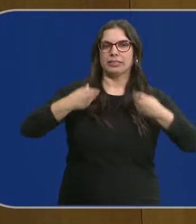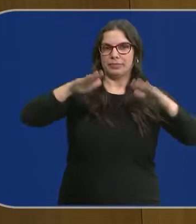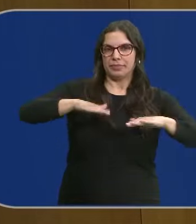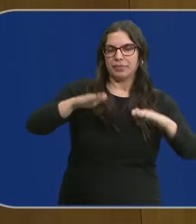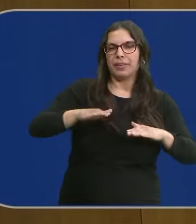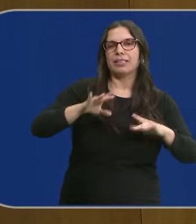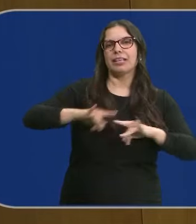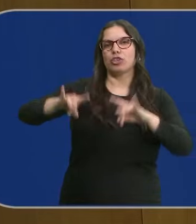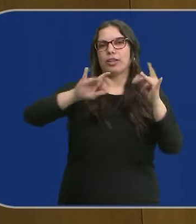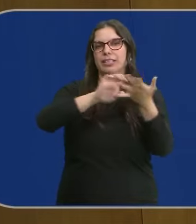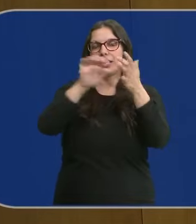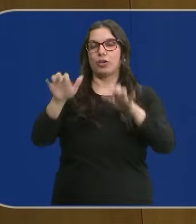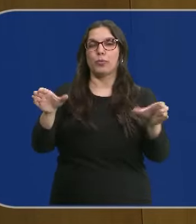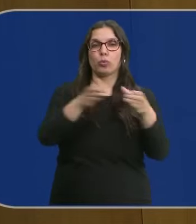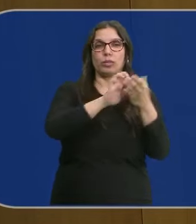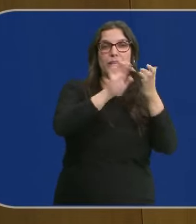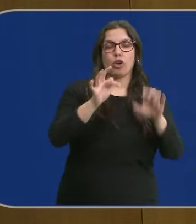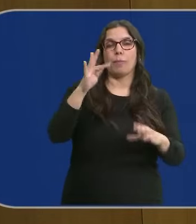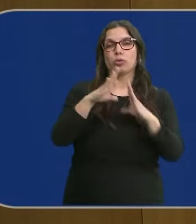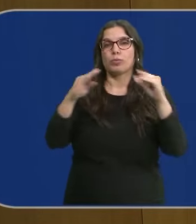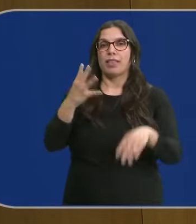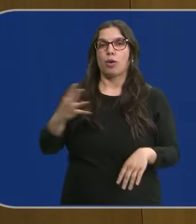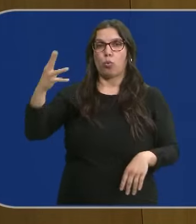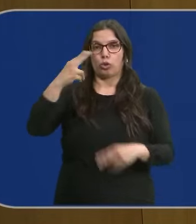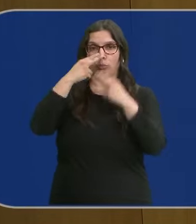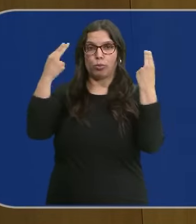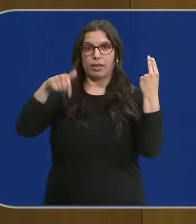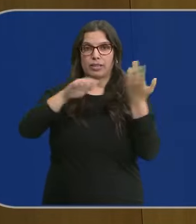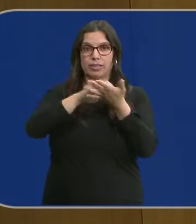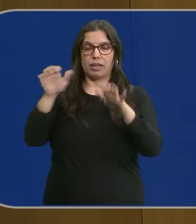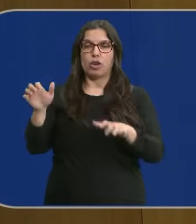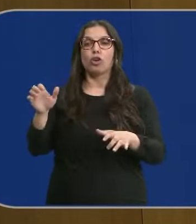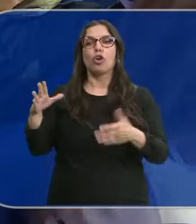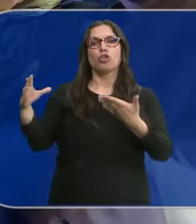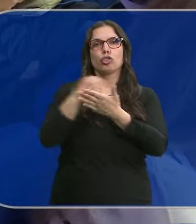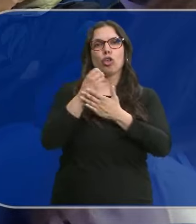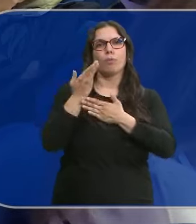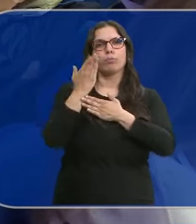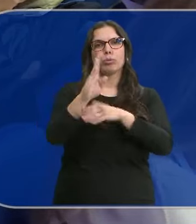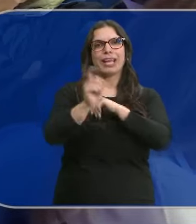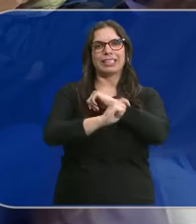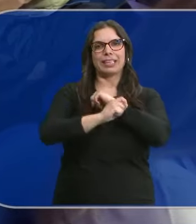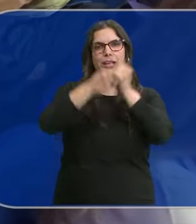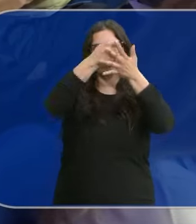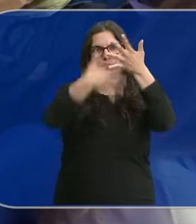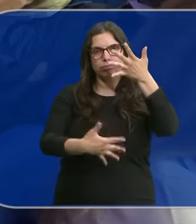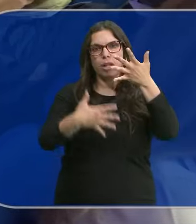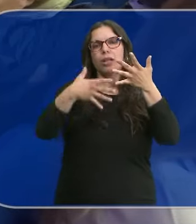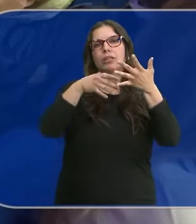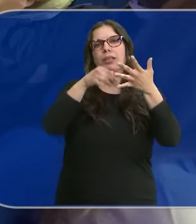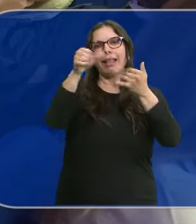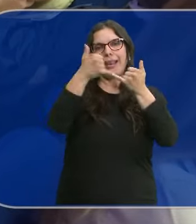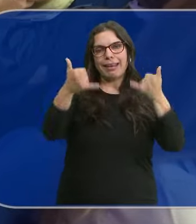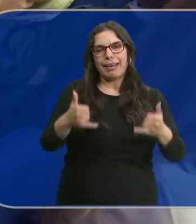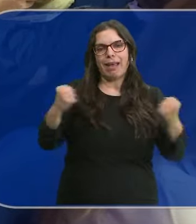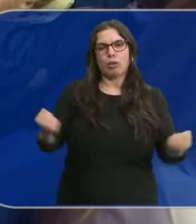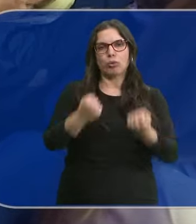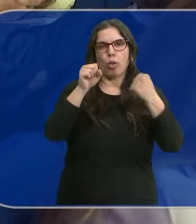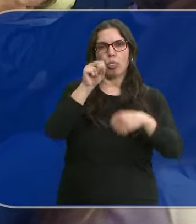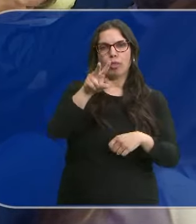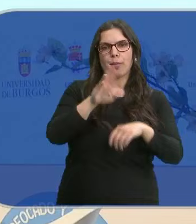Castilla y León. La Junta y las 4 universidades de la comunidad han presentado una estrategia con 12 líneas de actuación para poder revertir la pérdida